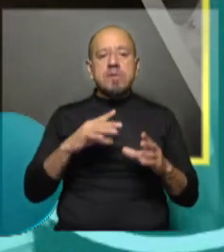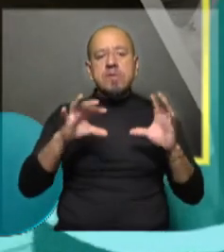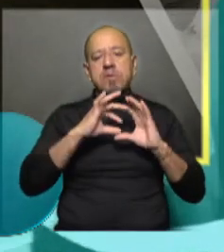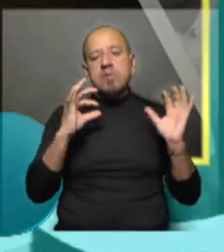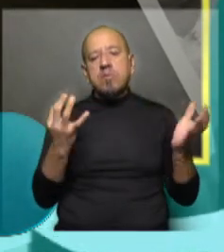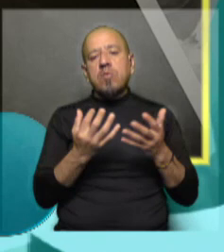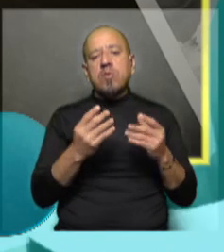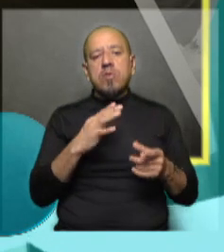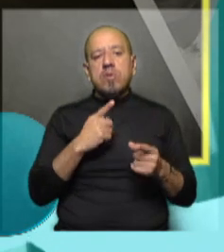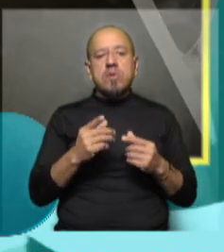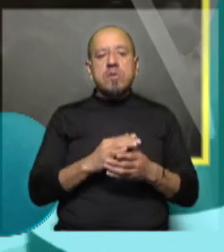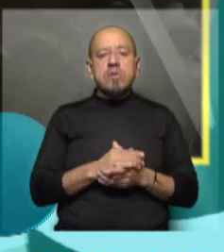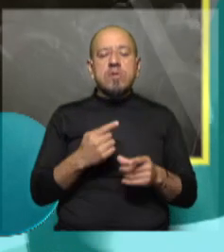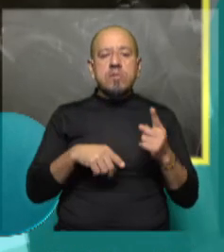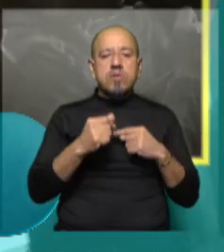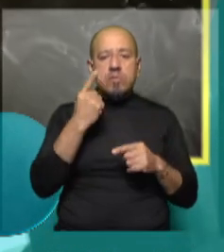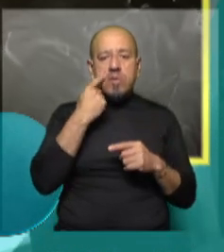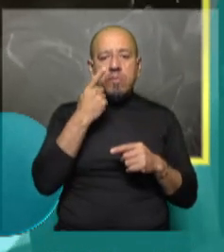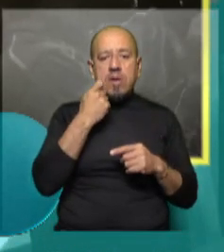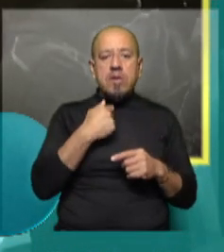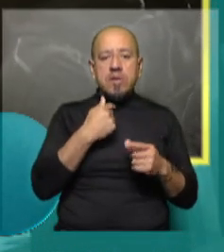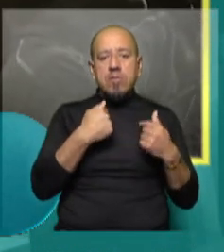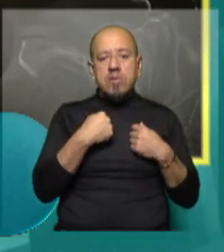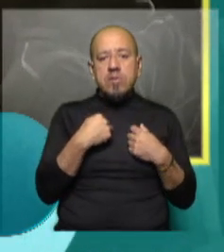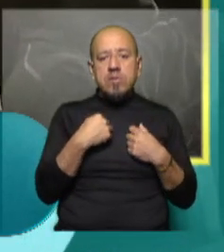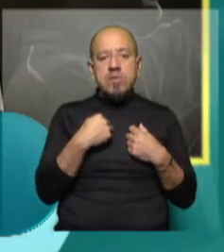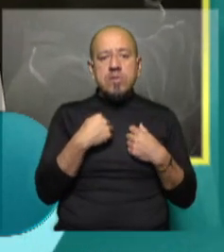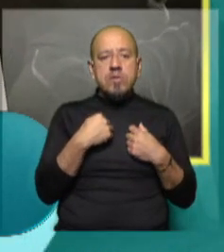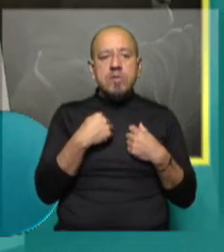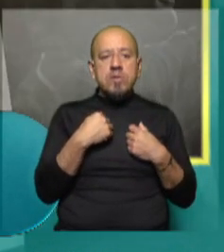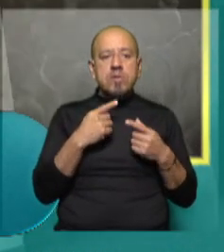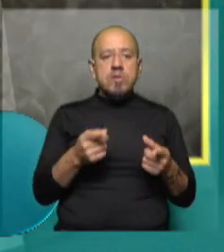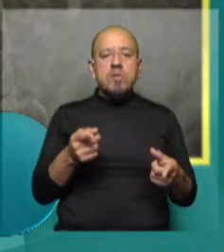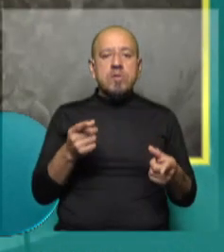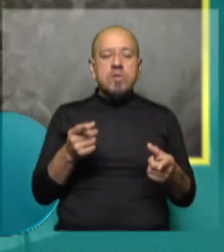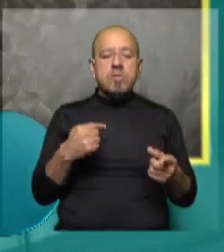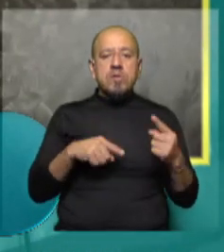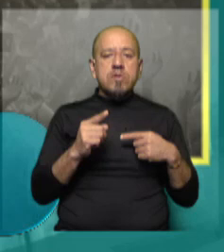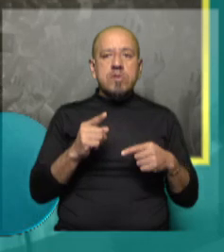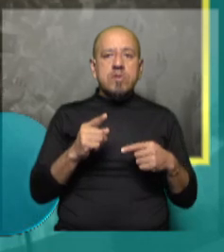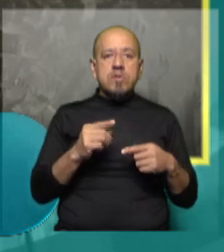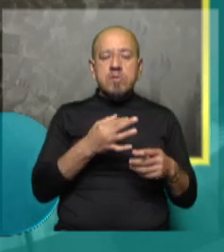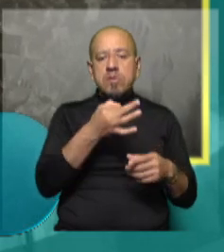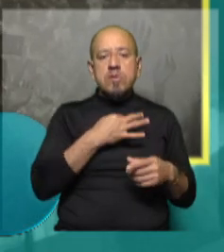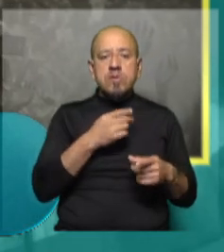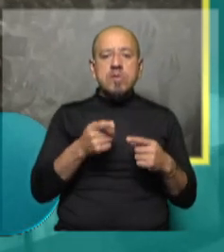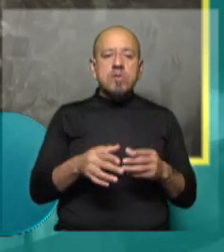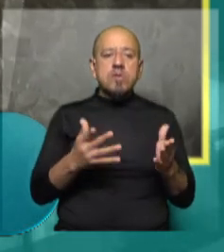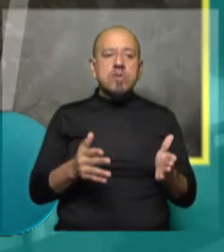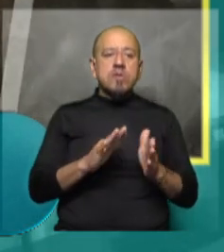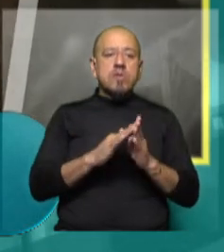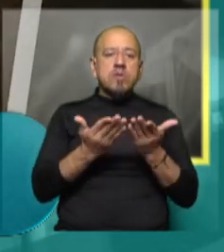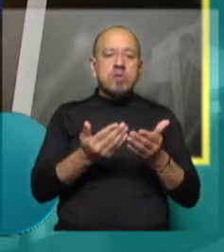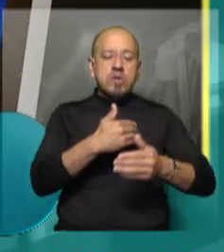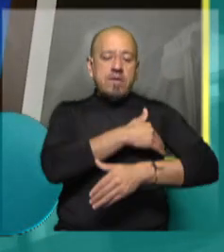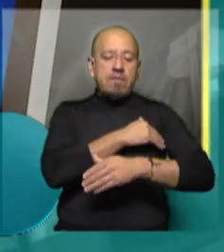dad was so kind to me. Pero mi padre fue muy bueno conmigo. But he was honest to say, hey, here's what the Bible says. Y fue honesto en decirme, Andrés, esto es lo que dice la Biblia. There's a way